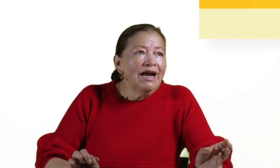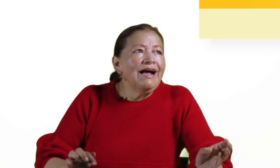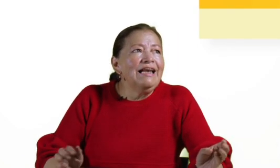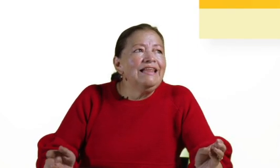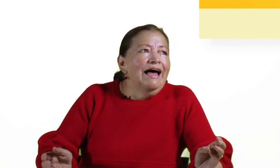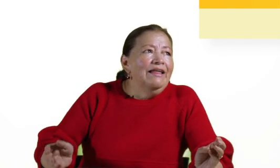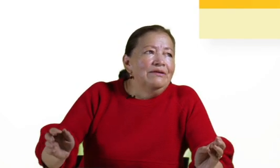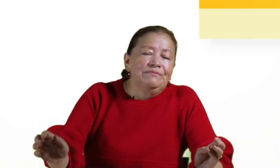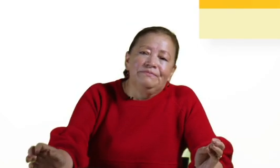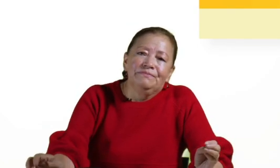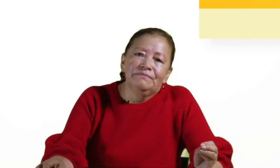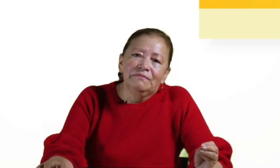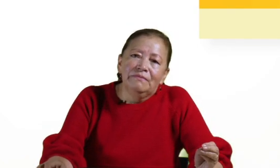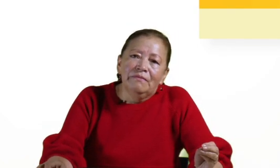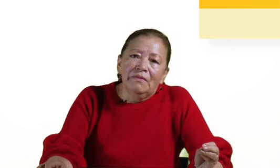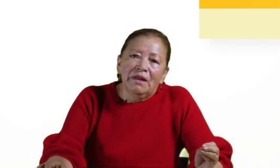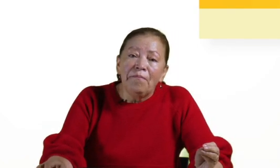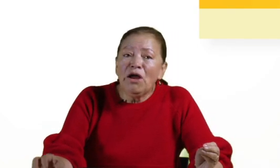yo con la calidad?